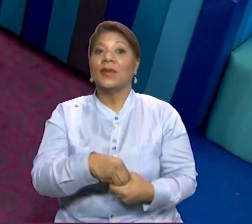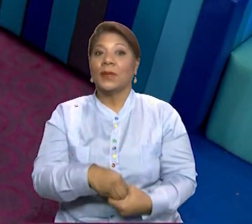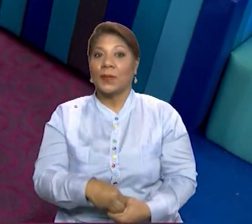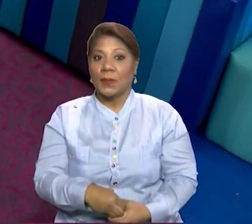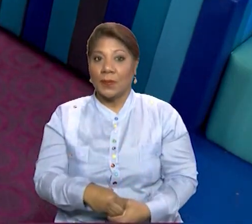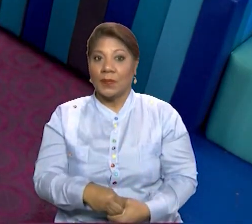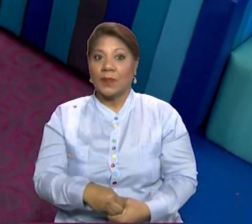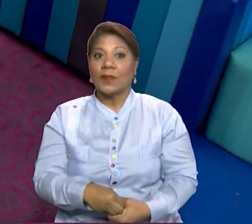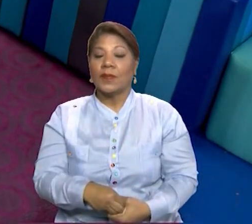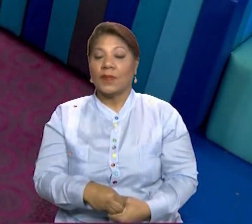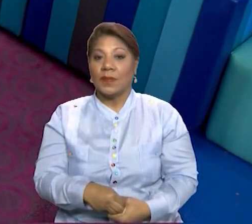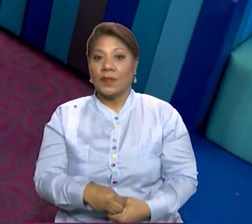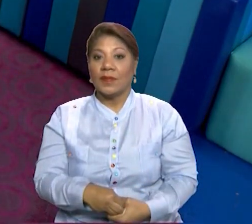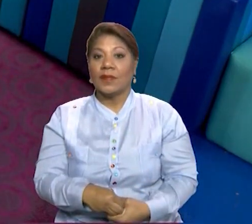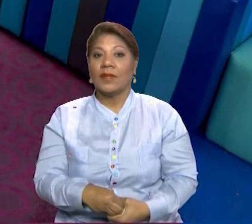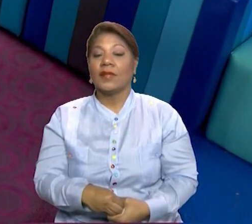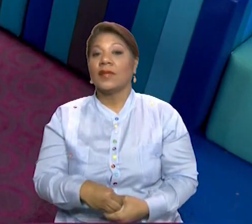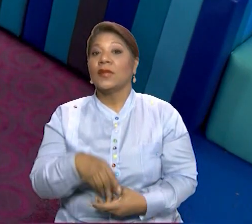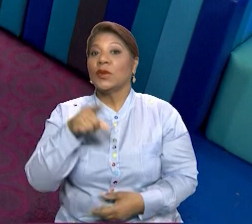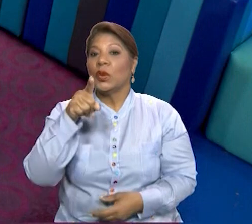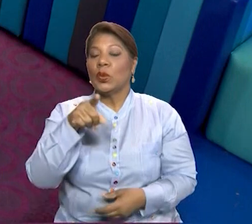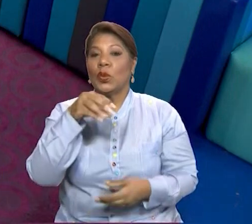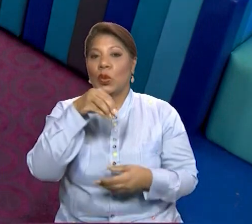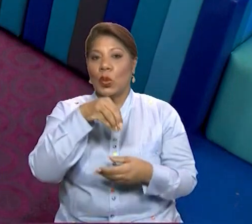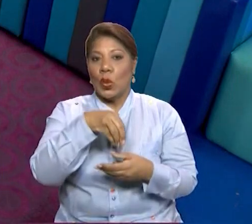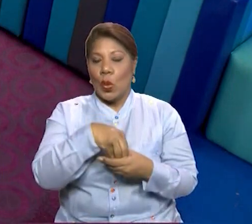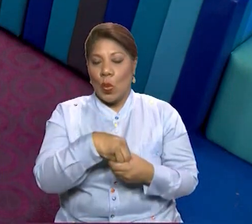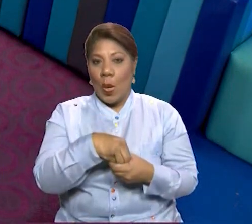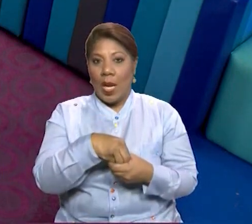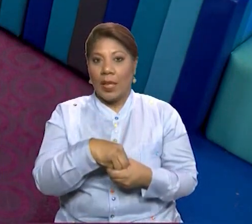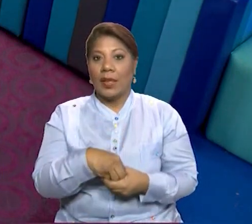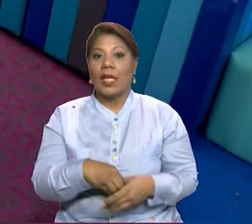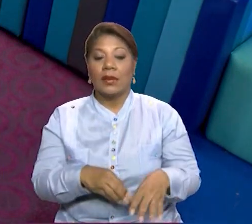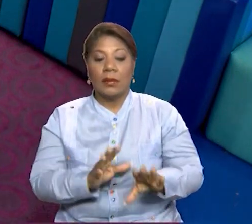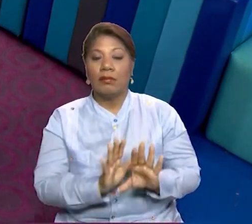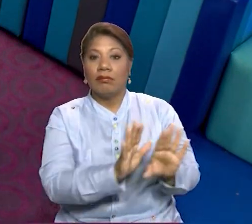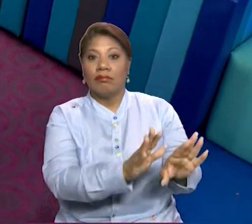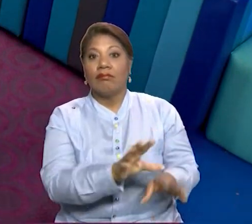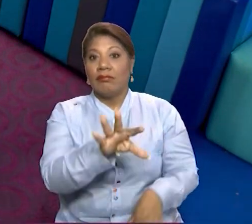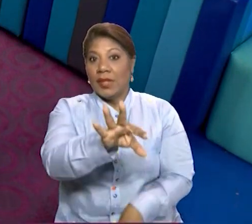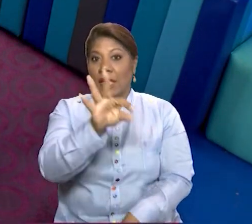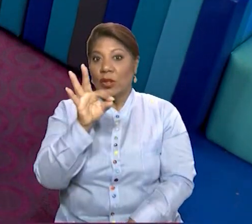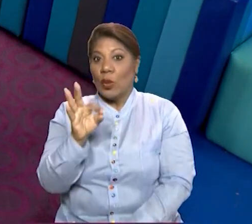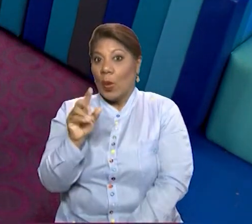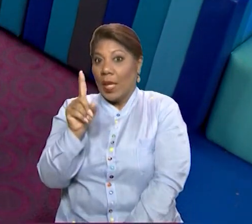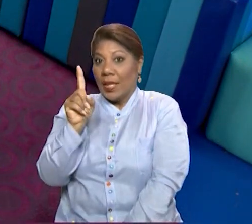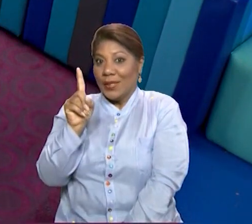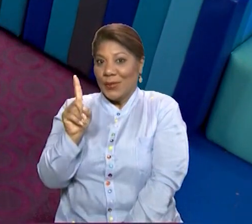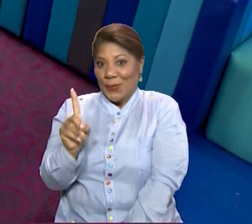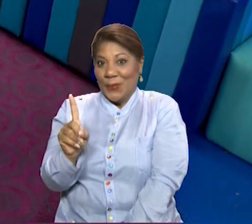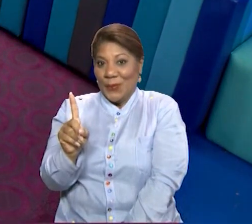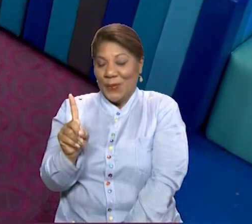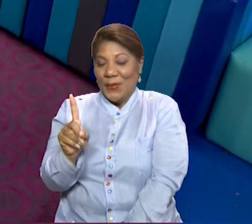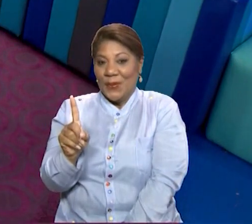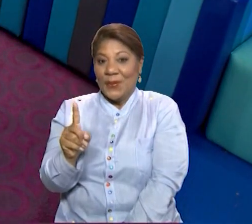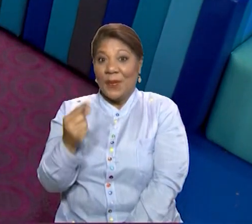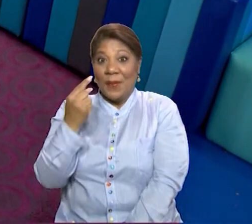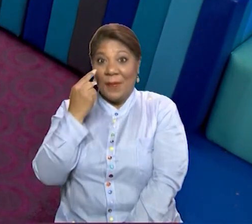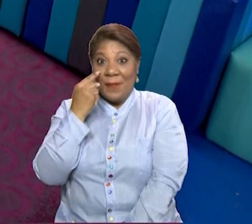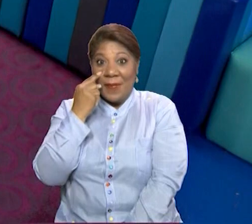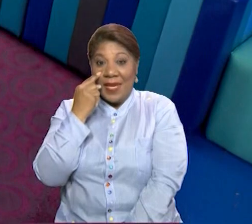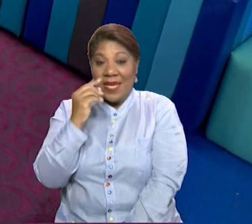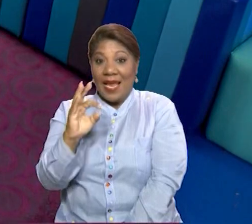Yo los voy a untar, pero ustedes pueden utilizar nada más uno. Vamos a colocarlo en esta posición.